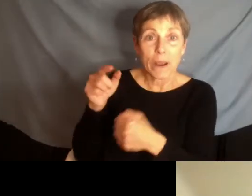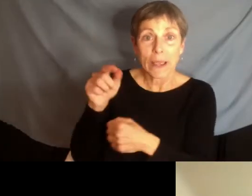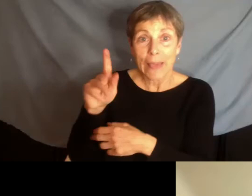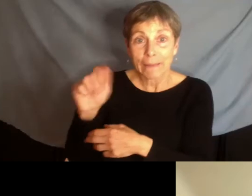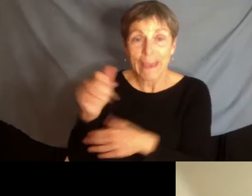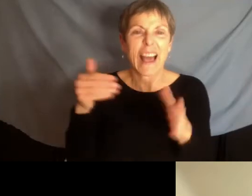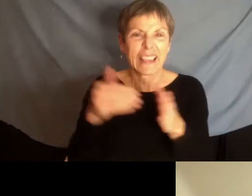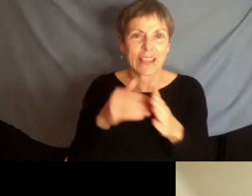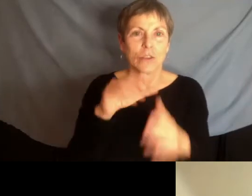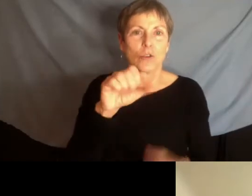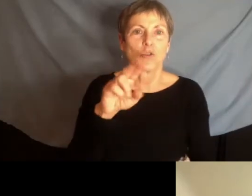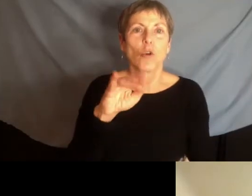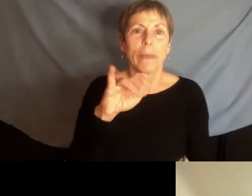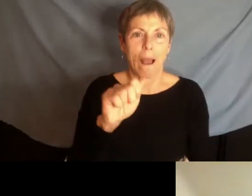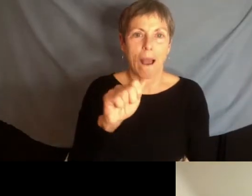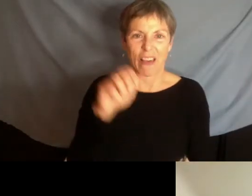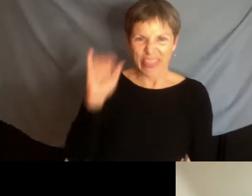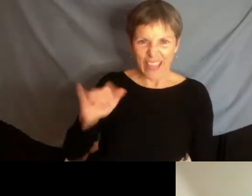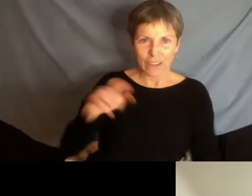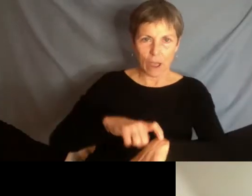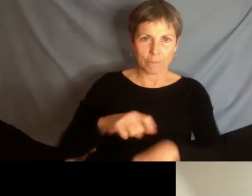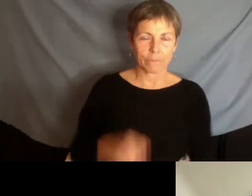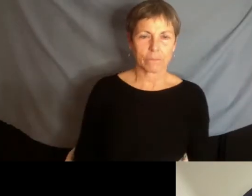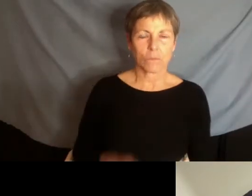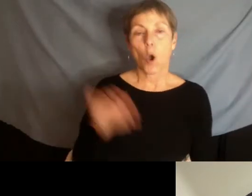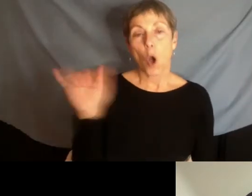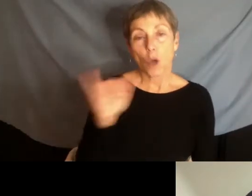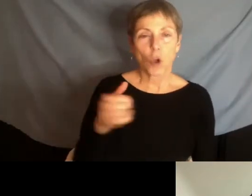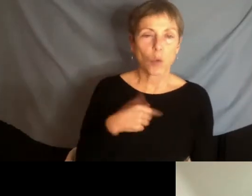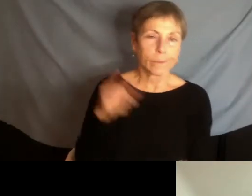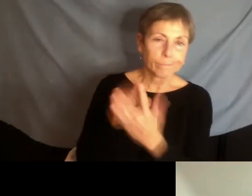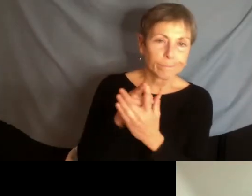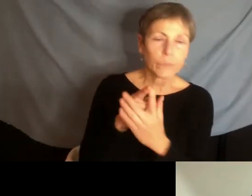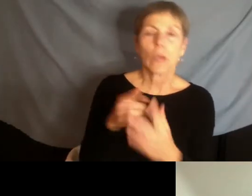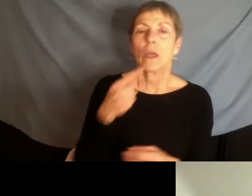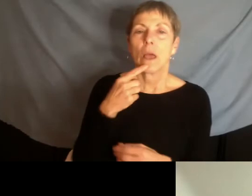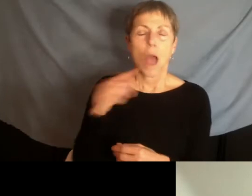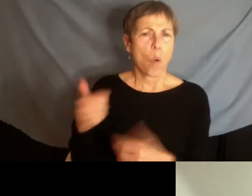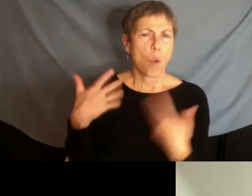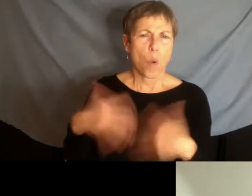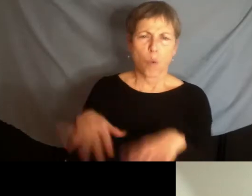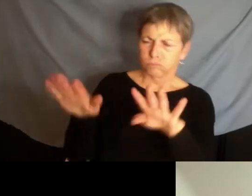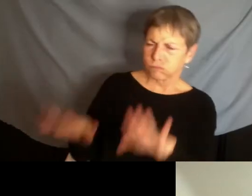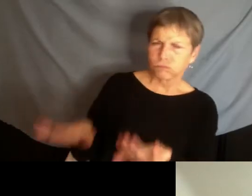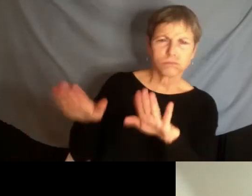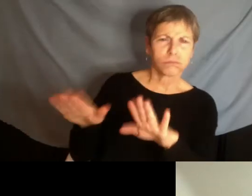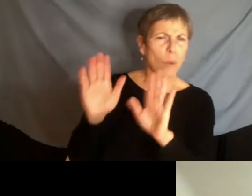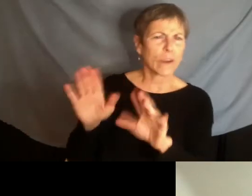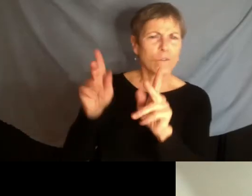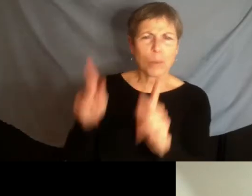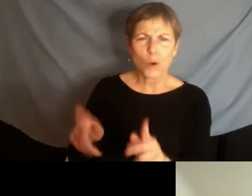apoyo financiero y diplomático a esta organización durante este tiempo. Nosotros también hicimos otros argumentos que esta